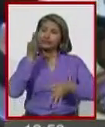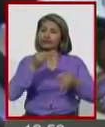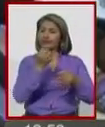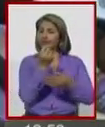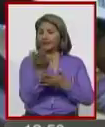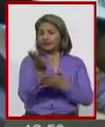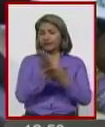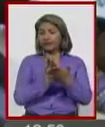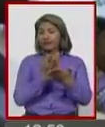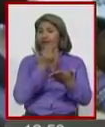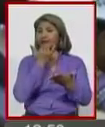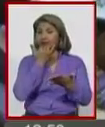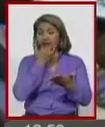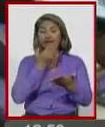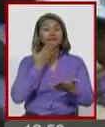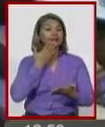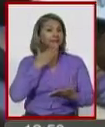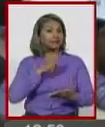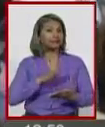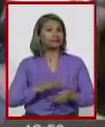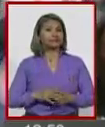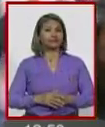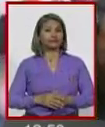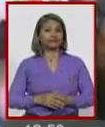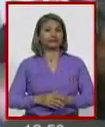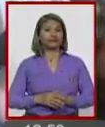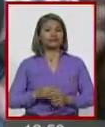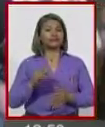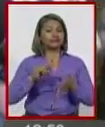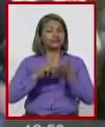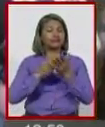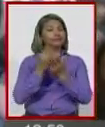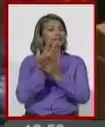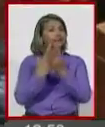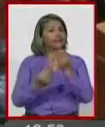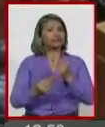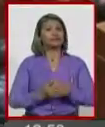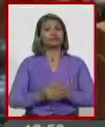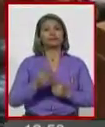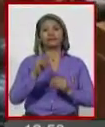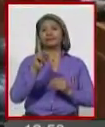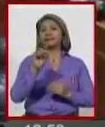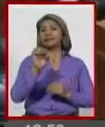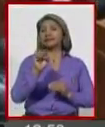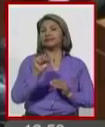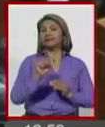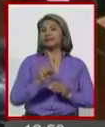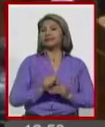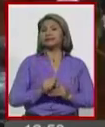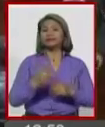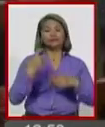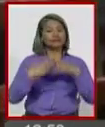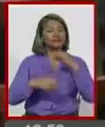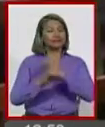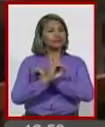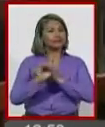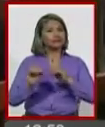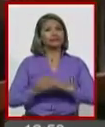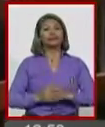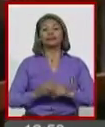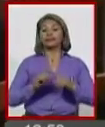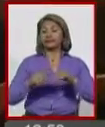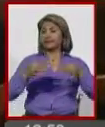algún parte encontramos si está mal, automáticamente queda abrogado. Con un decreto se va a abrogar, ese no es problema.